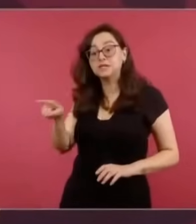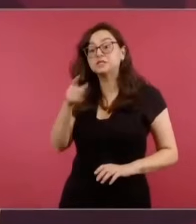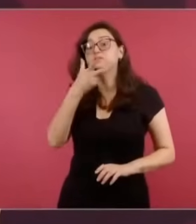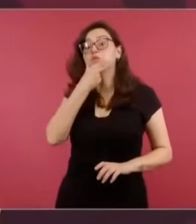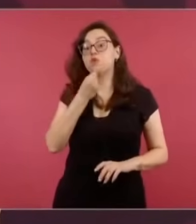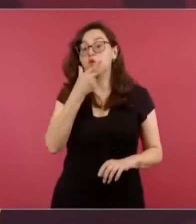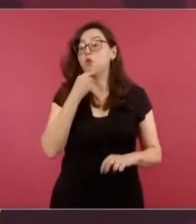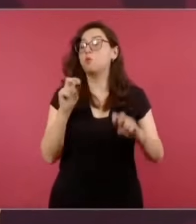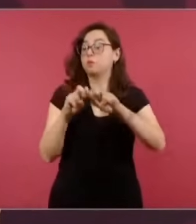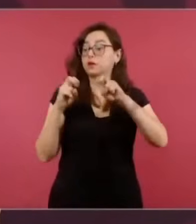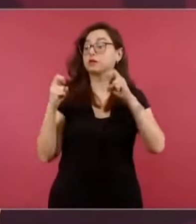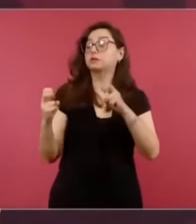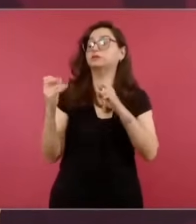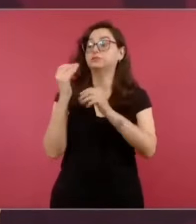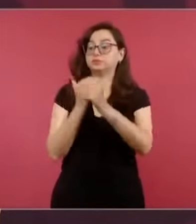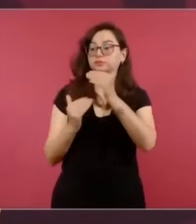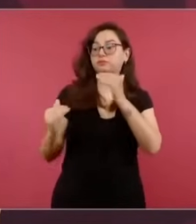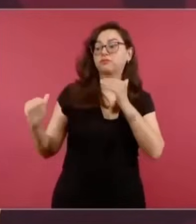de texto